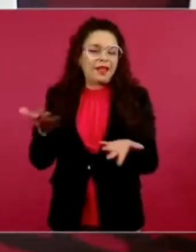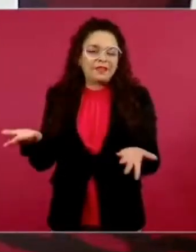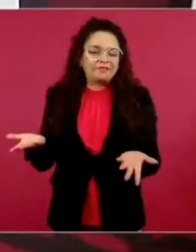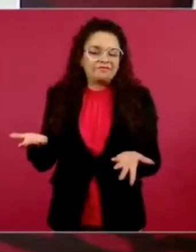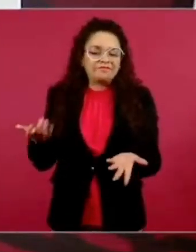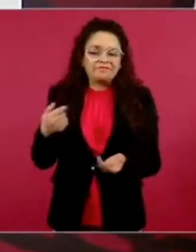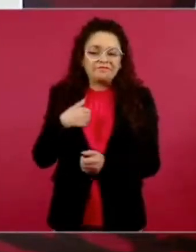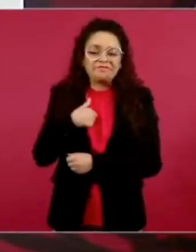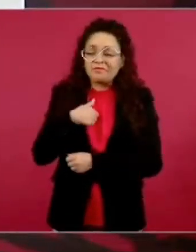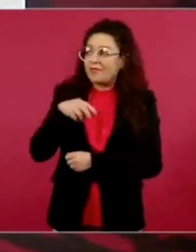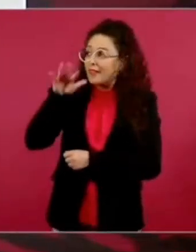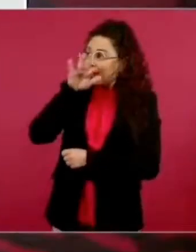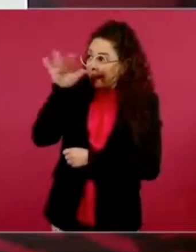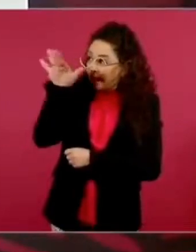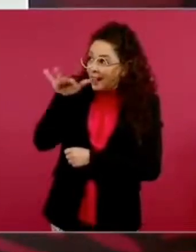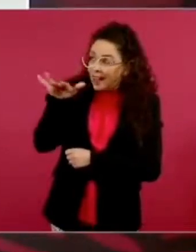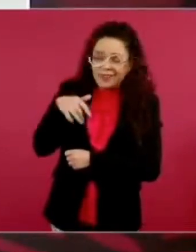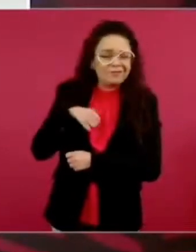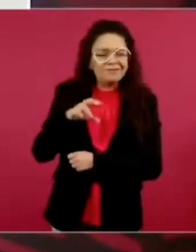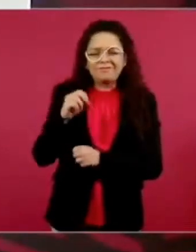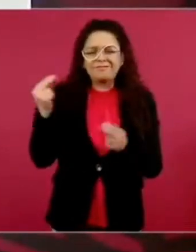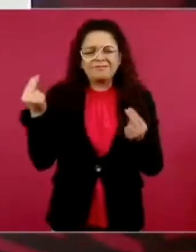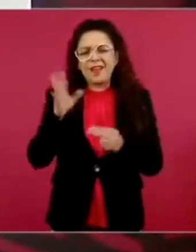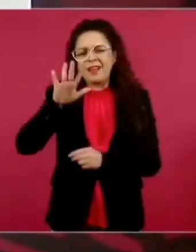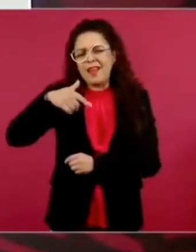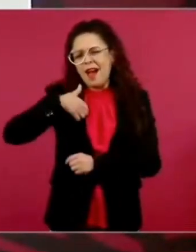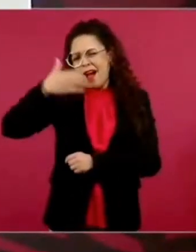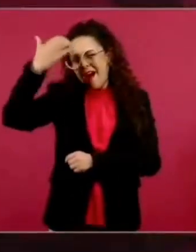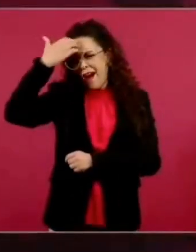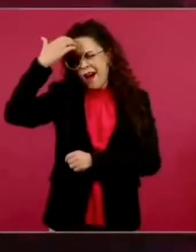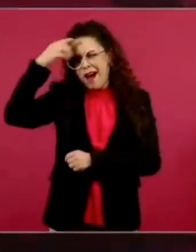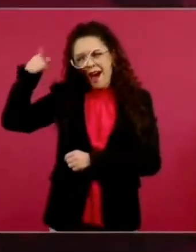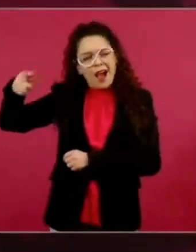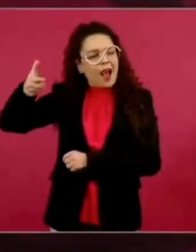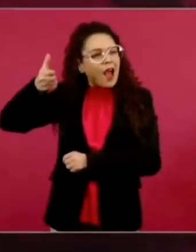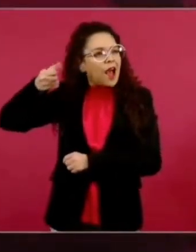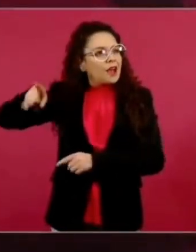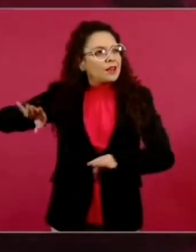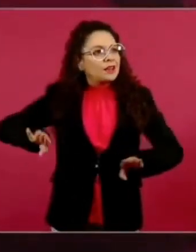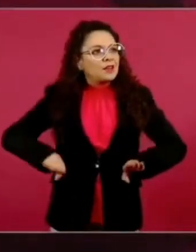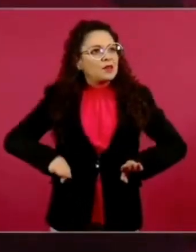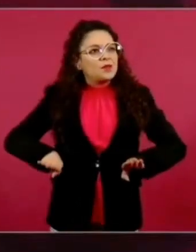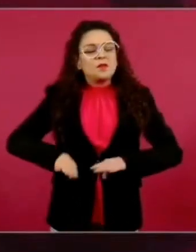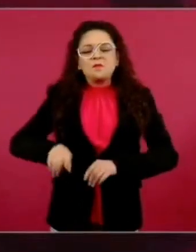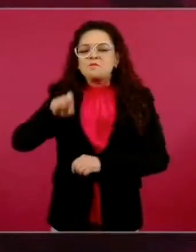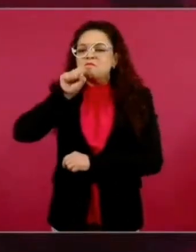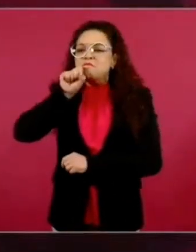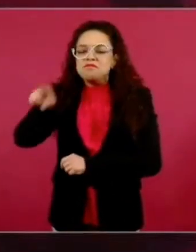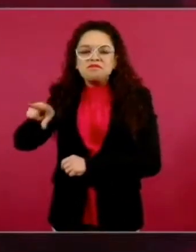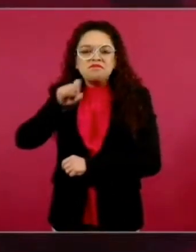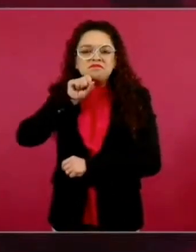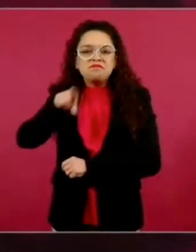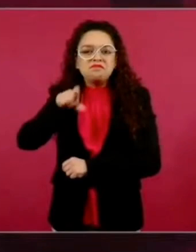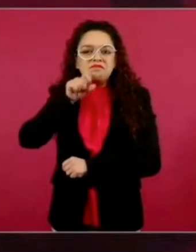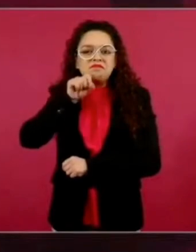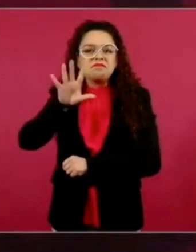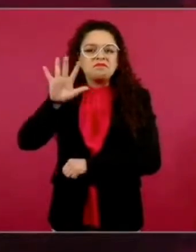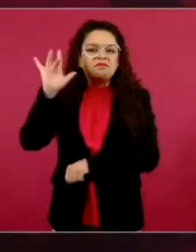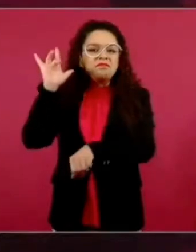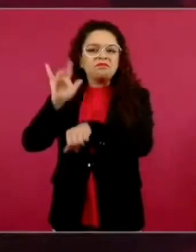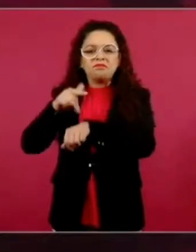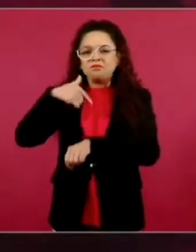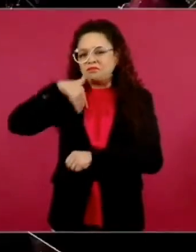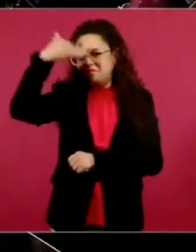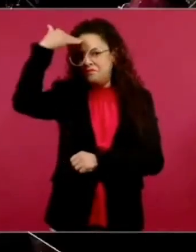¿Sí? Son predecibles. Es una crítica, ¿no? Entonces, a ver, ¿por qué no cuidan